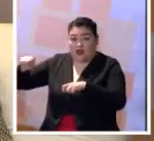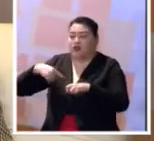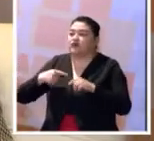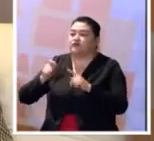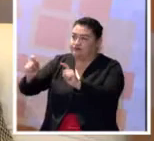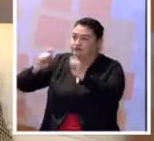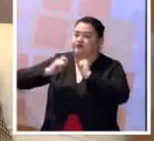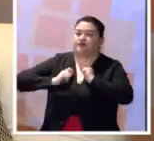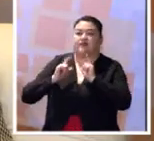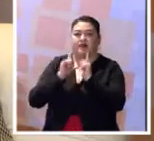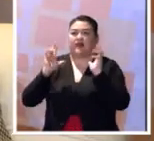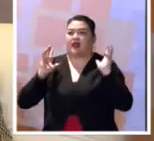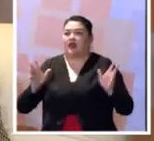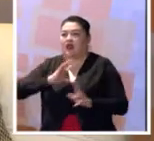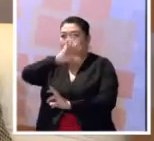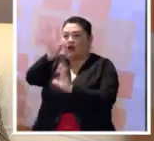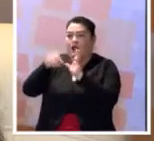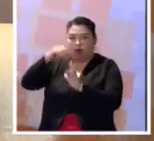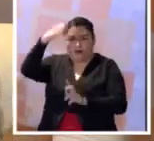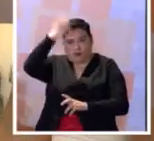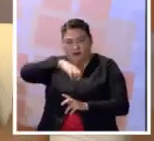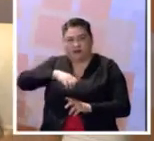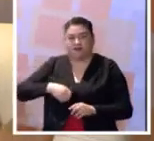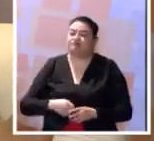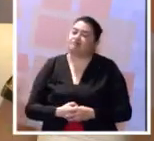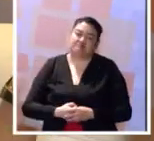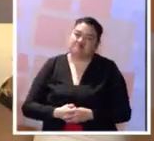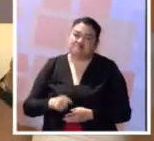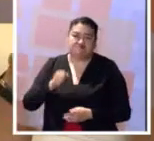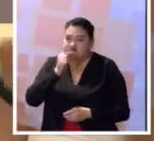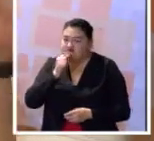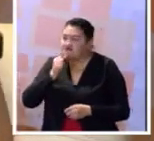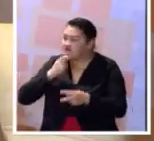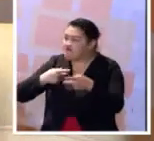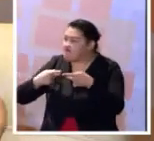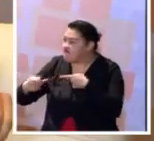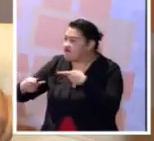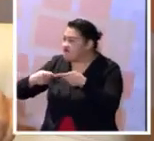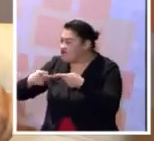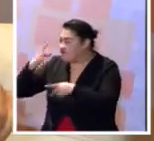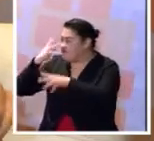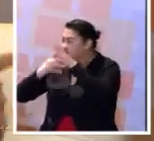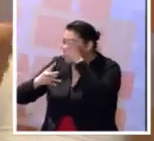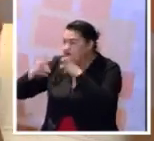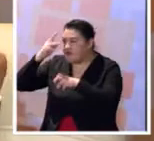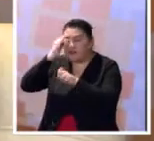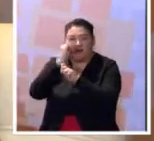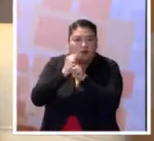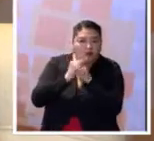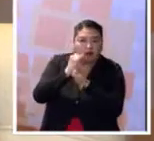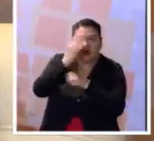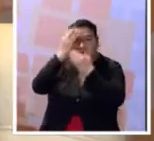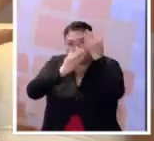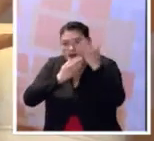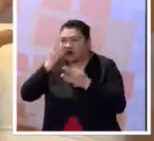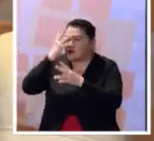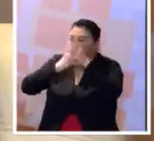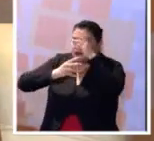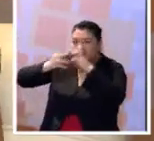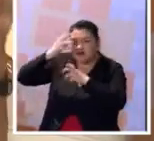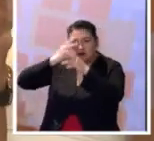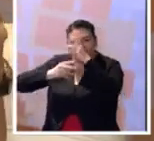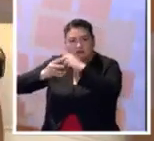muy importante es, más allá de la sensibilización de las diferencias y de los